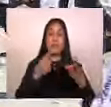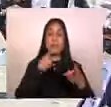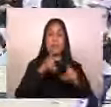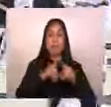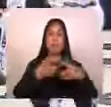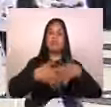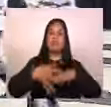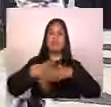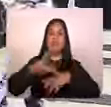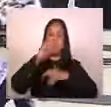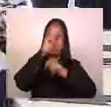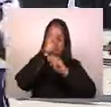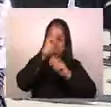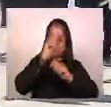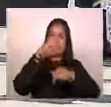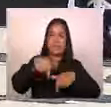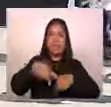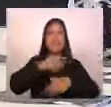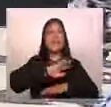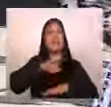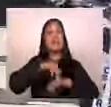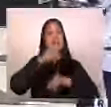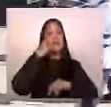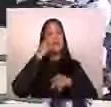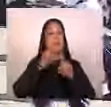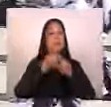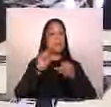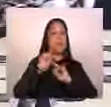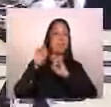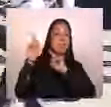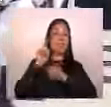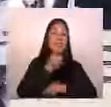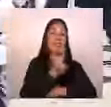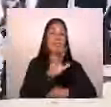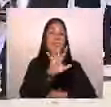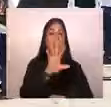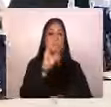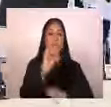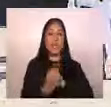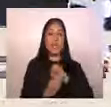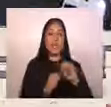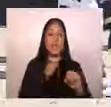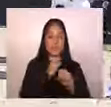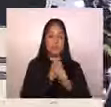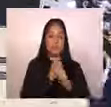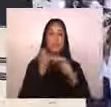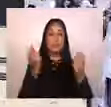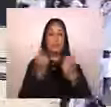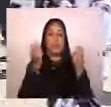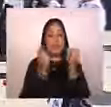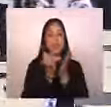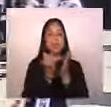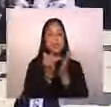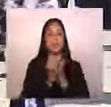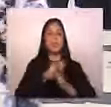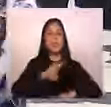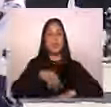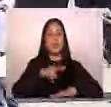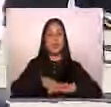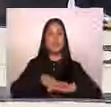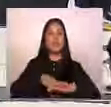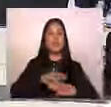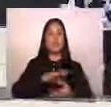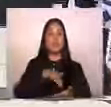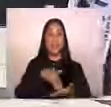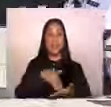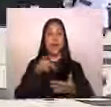desfile en conmemoración, nada menos que del 150 aniversario del Instituto Nacional